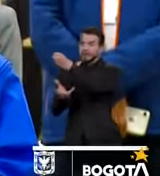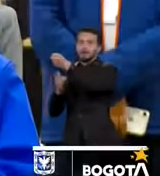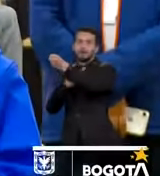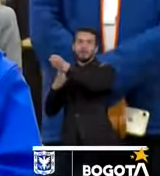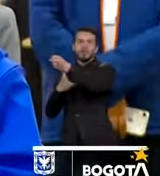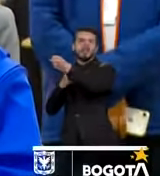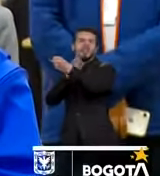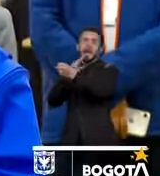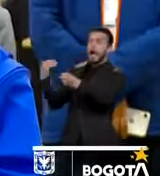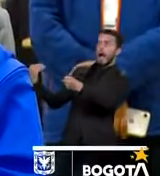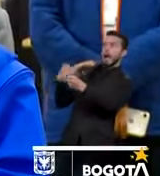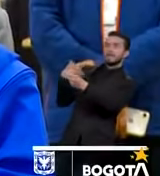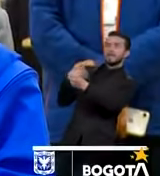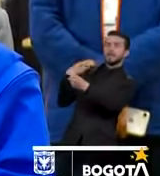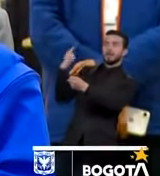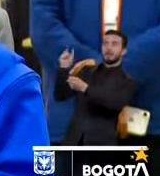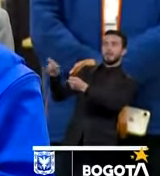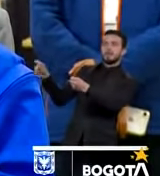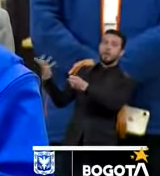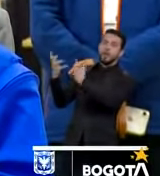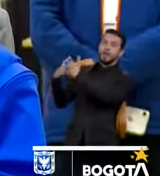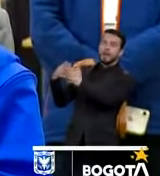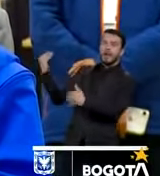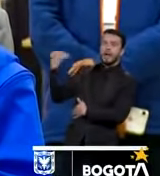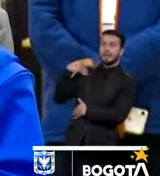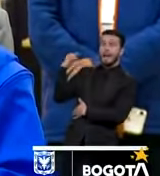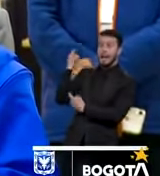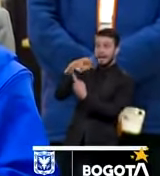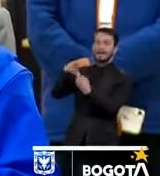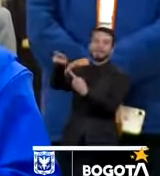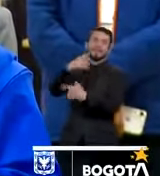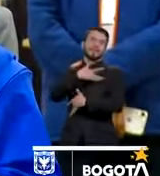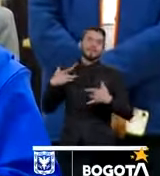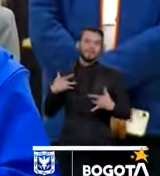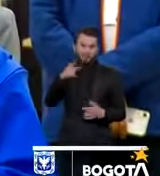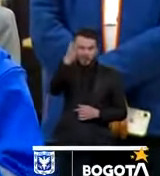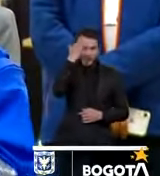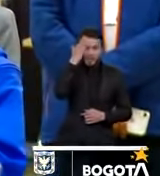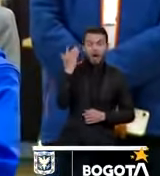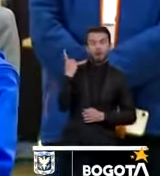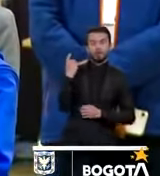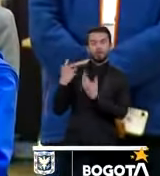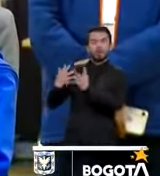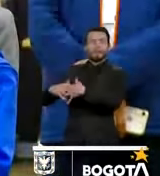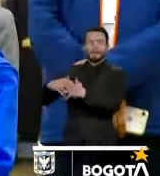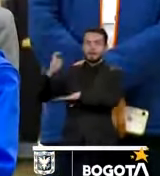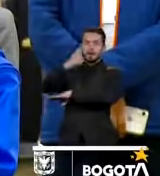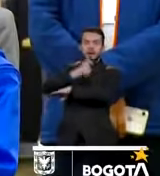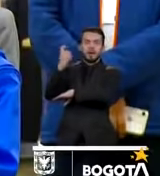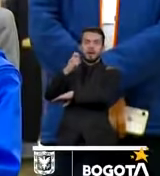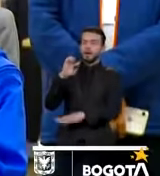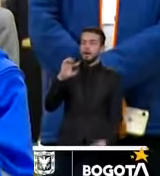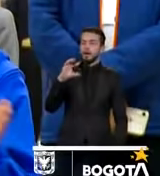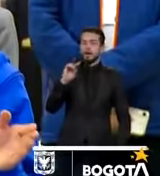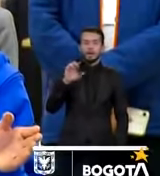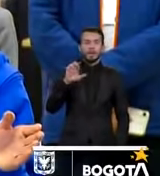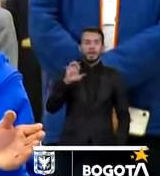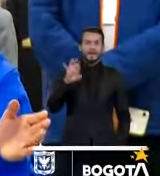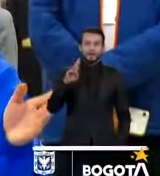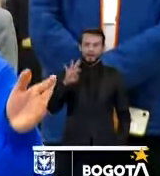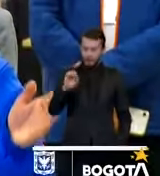Tal vez la donación más alta que recibimos ayer, que fue la de Ecopetrol, va específicamente dirigida